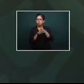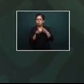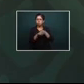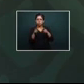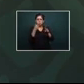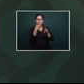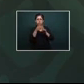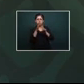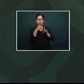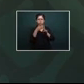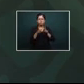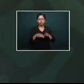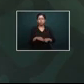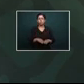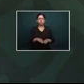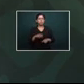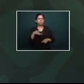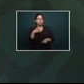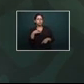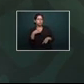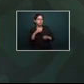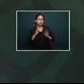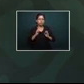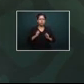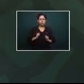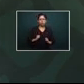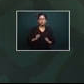violencia. No